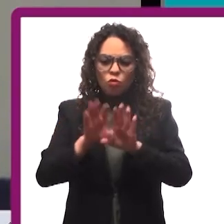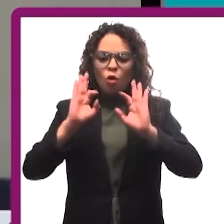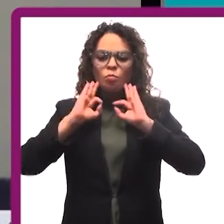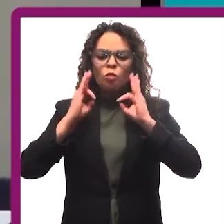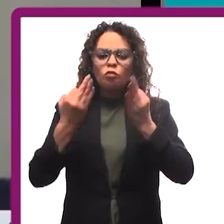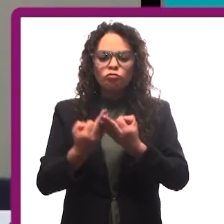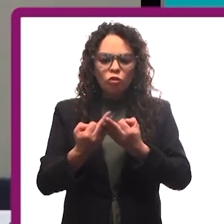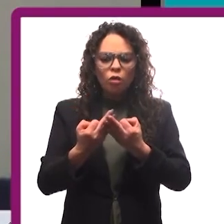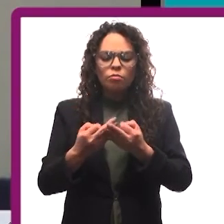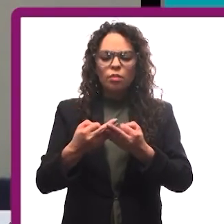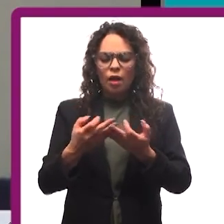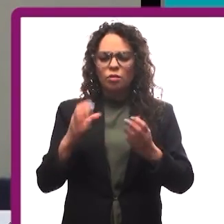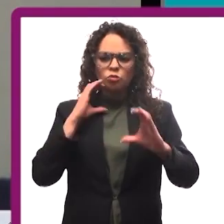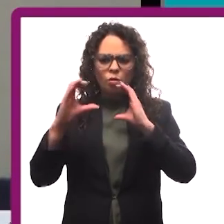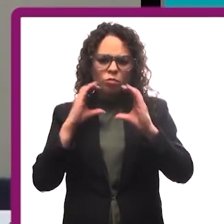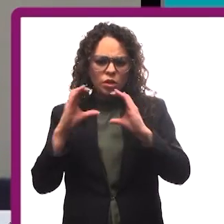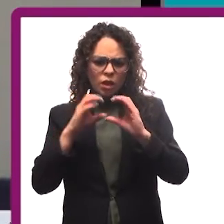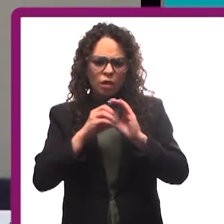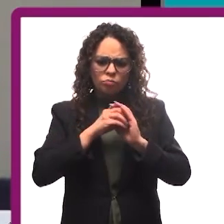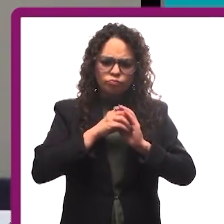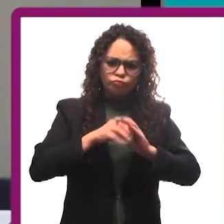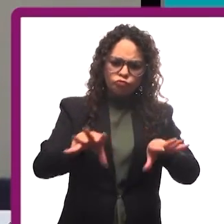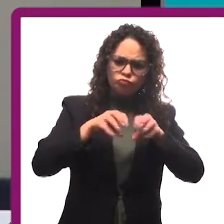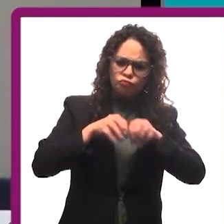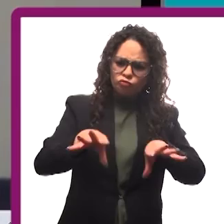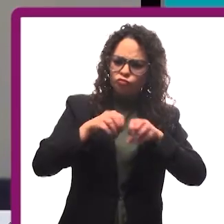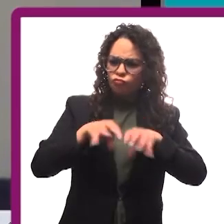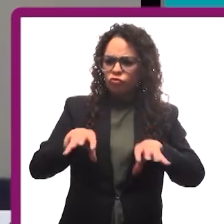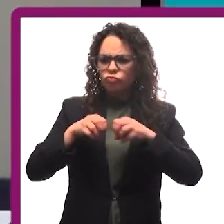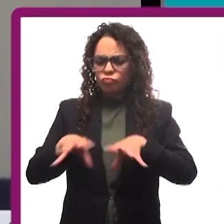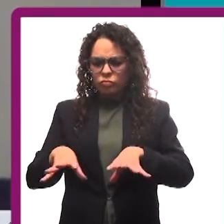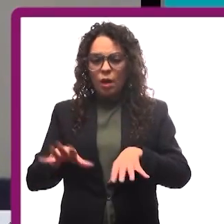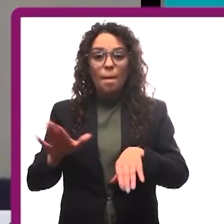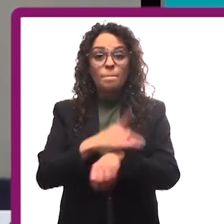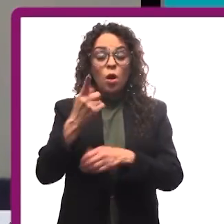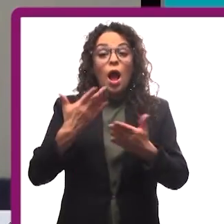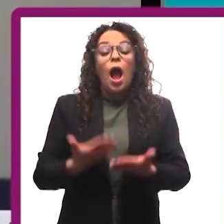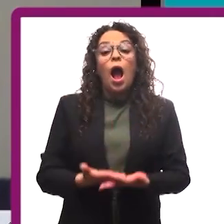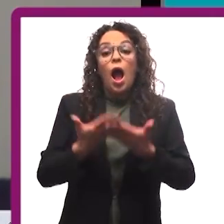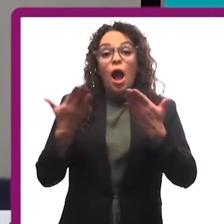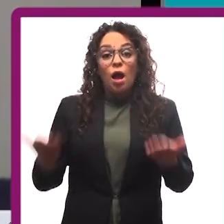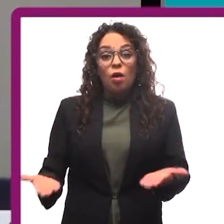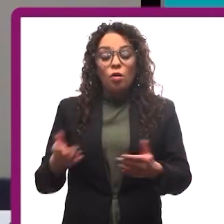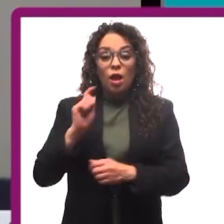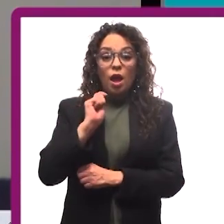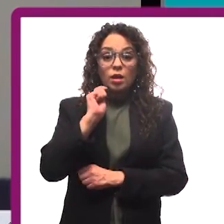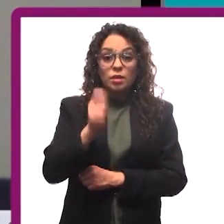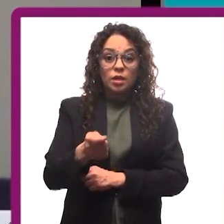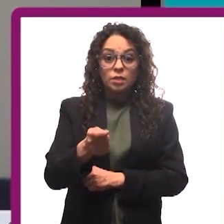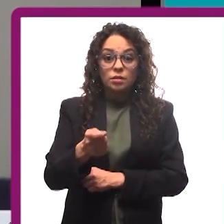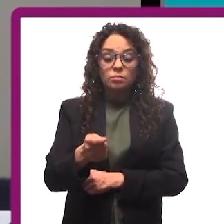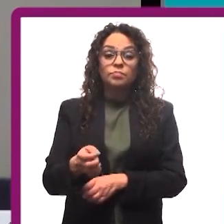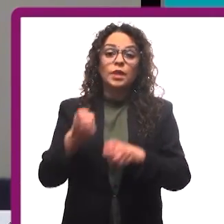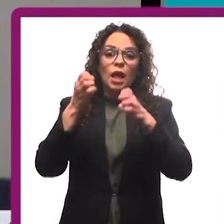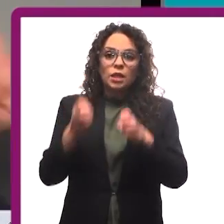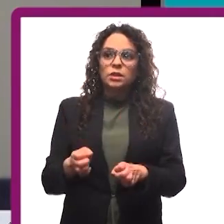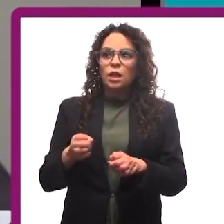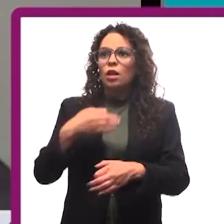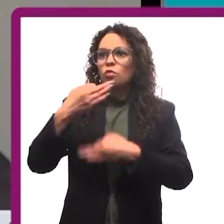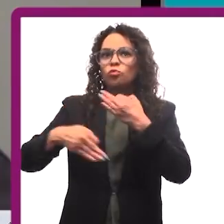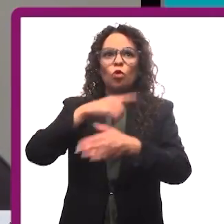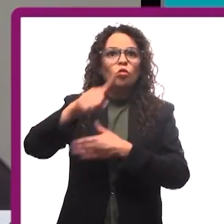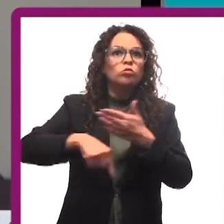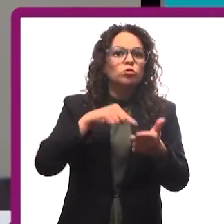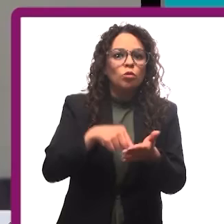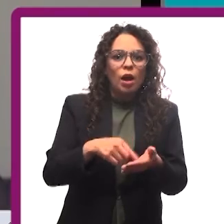comunicación, porque verdaderamente los medios ahora están en la casa, ahora están en nuestra recámara, ahora